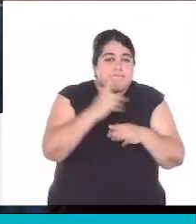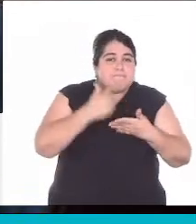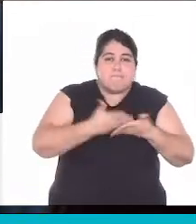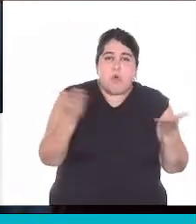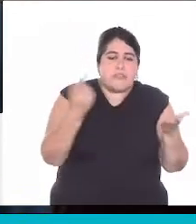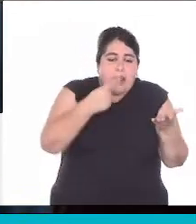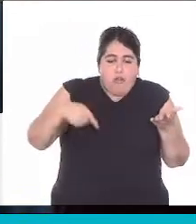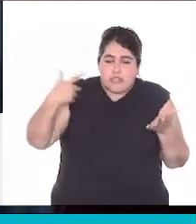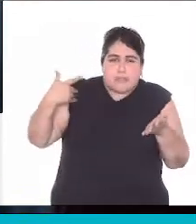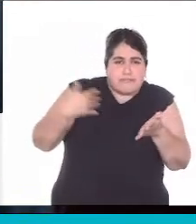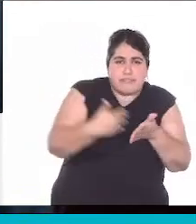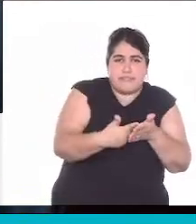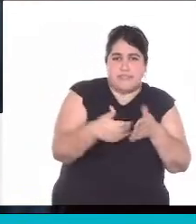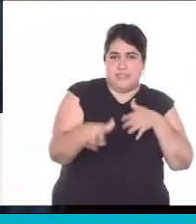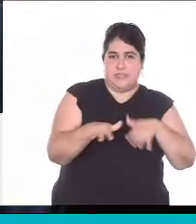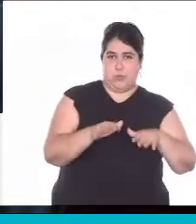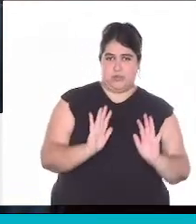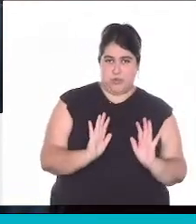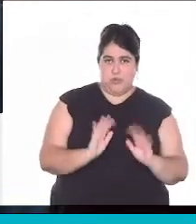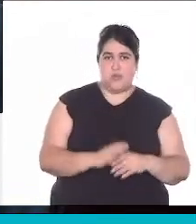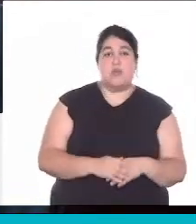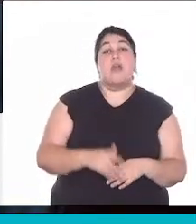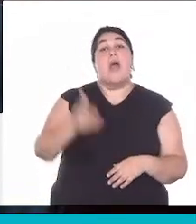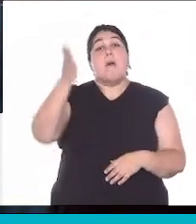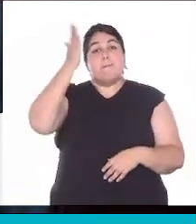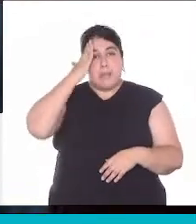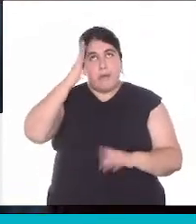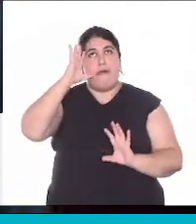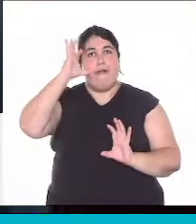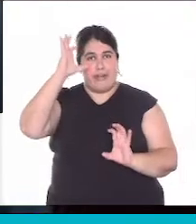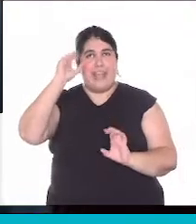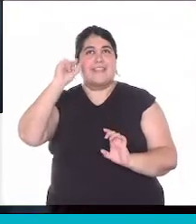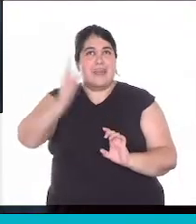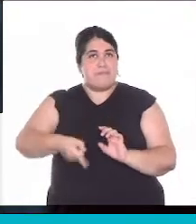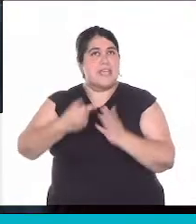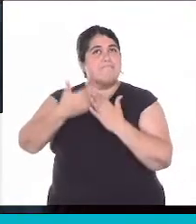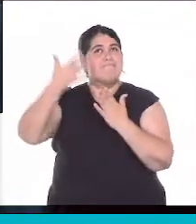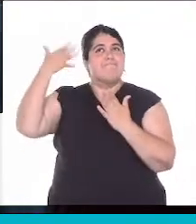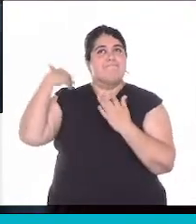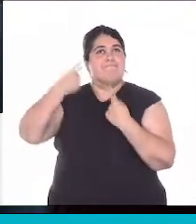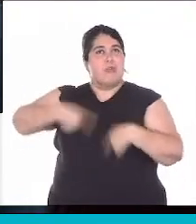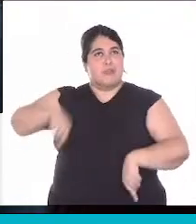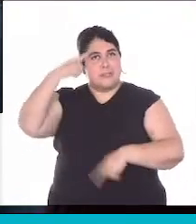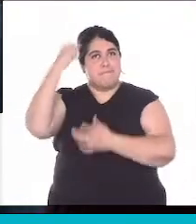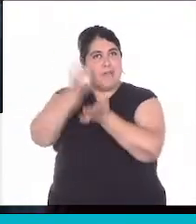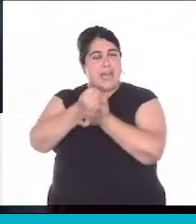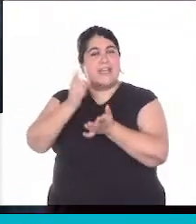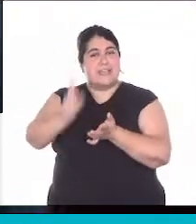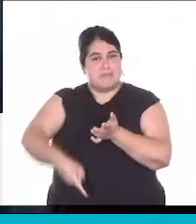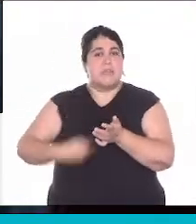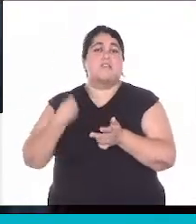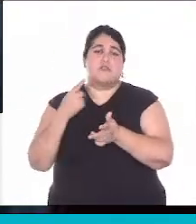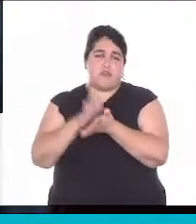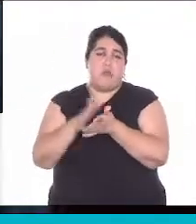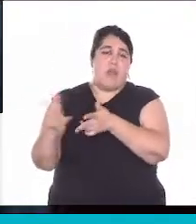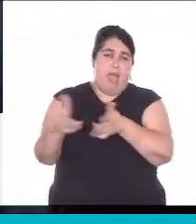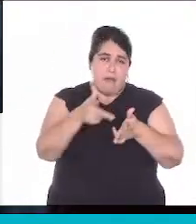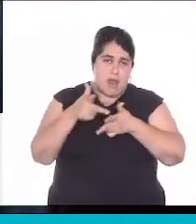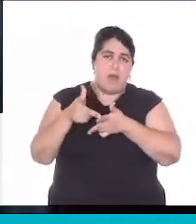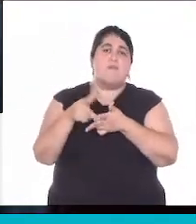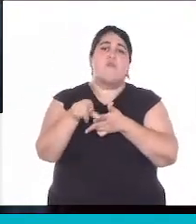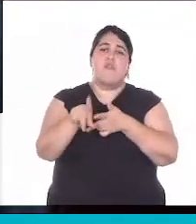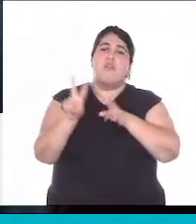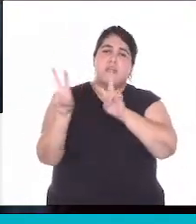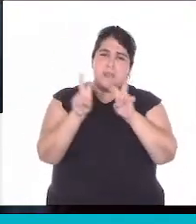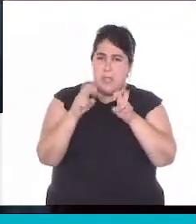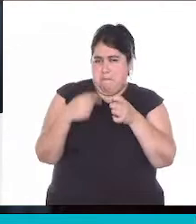pasó. La memoria también es recordar todo lo que pasó e incluye justamente hablar de todo lo que acabo